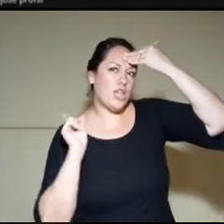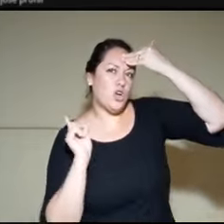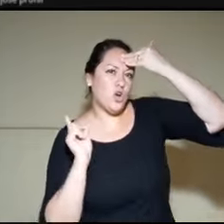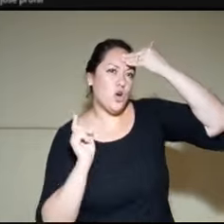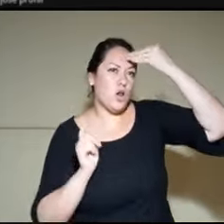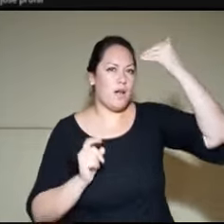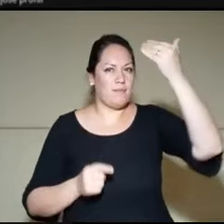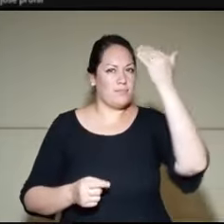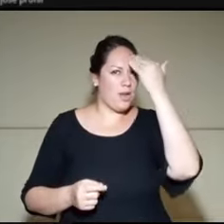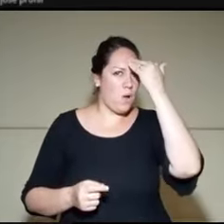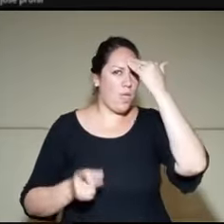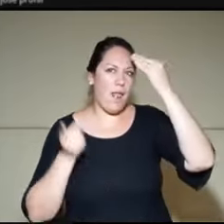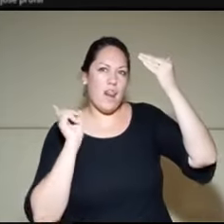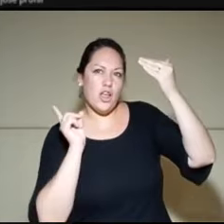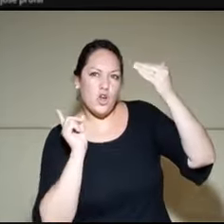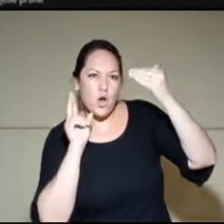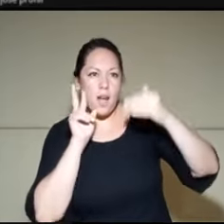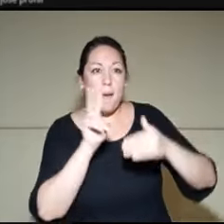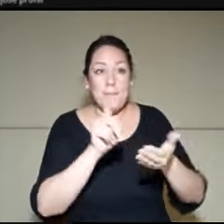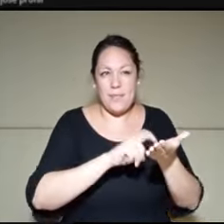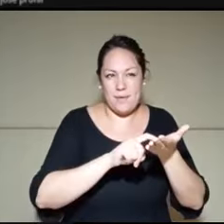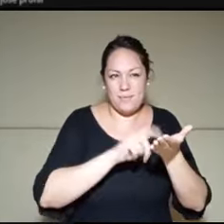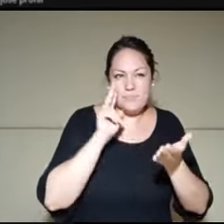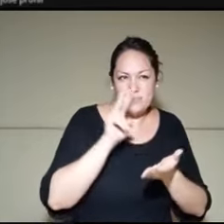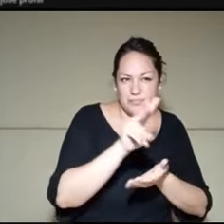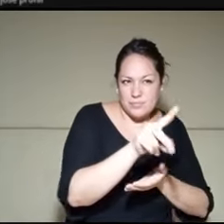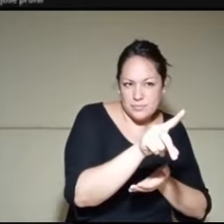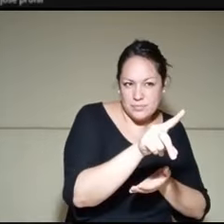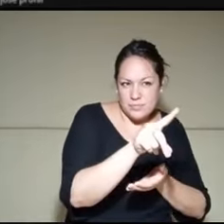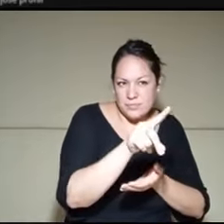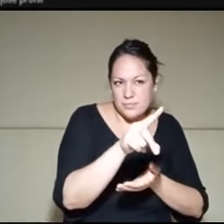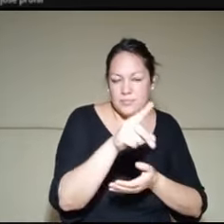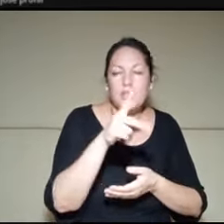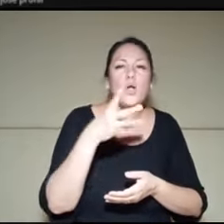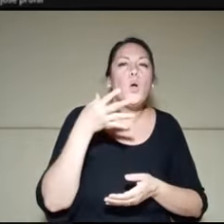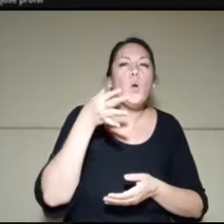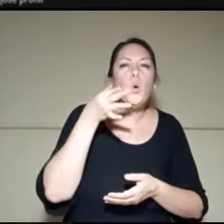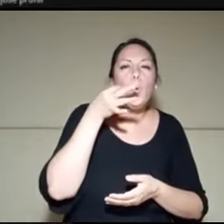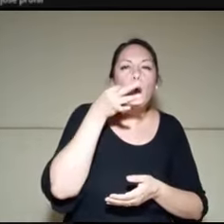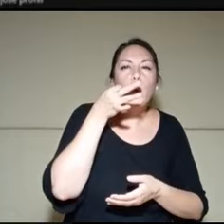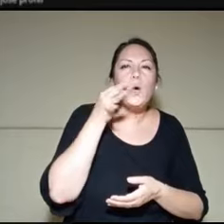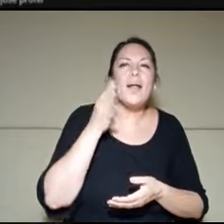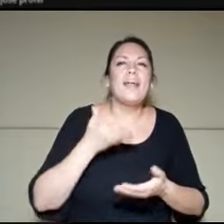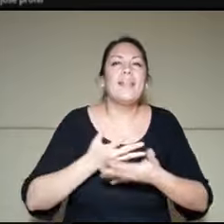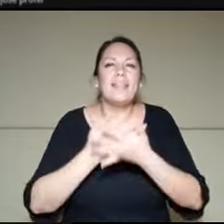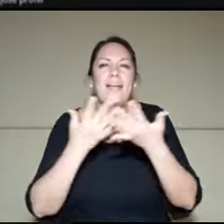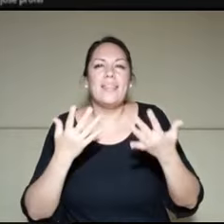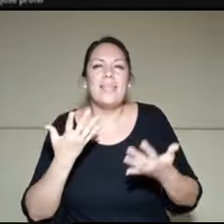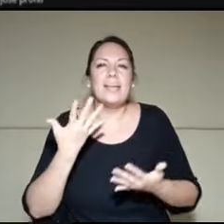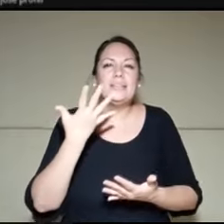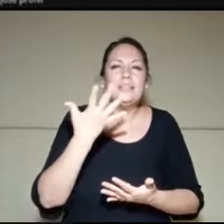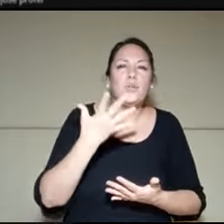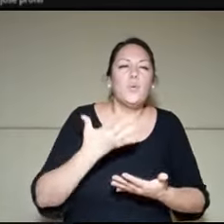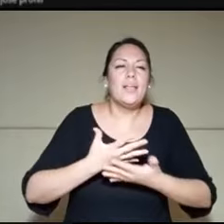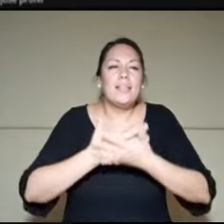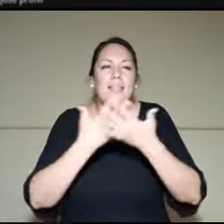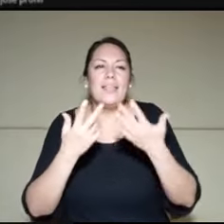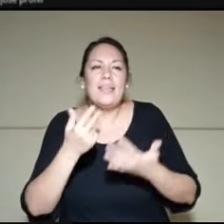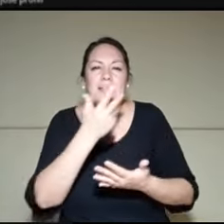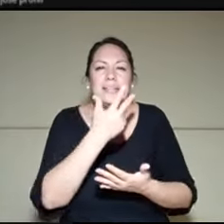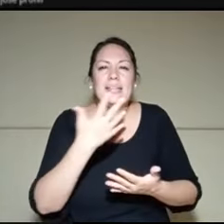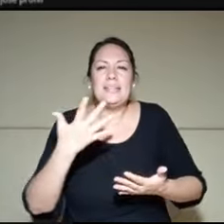polo caudal. Polo cefálico y polo caudal. ¿Ven? A los 40 días, a los 50 días, fíjense 35